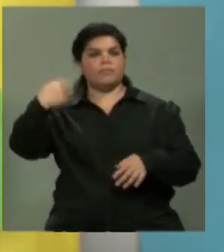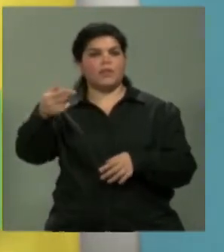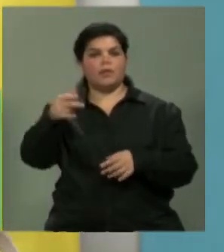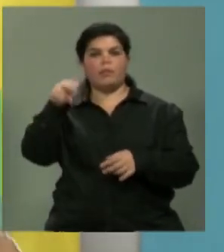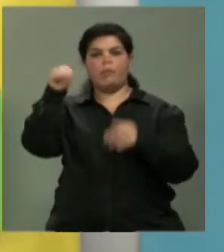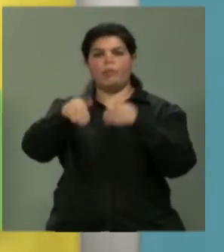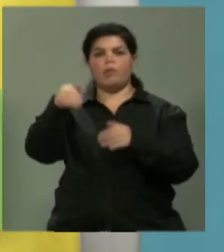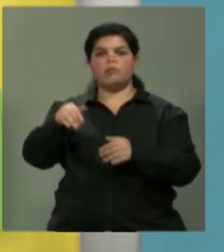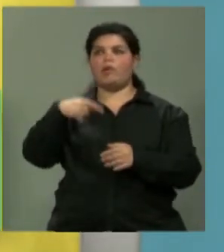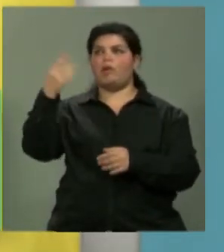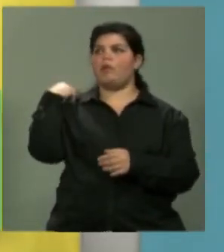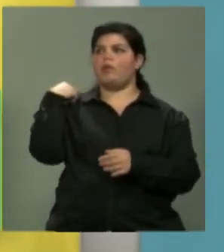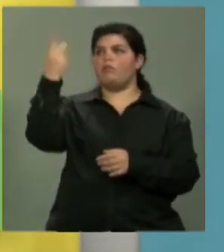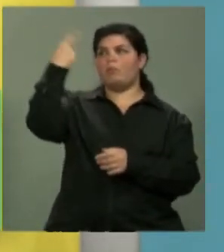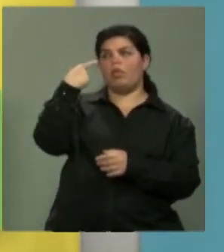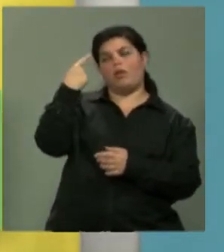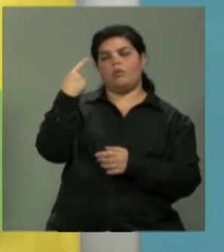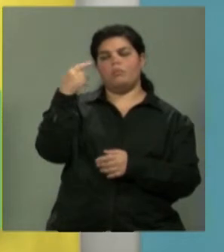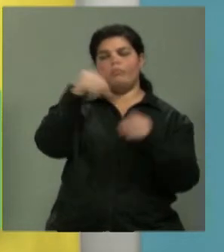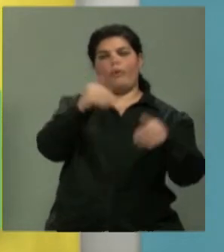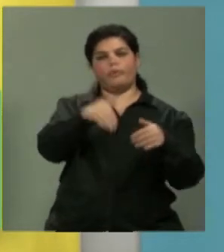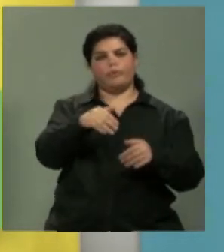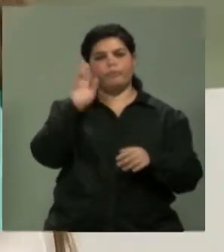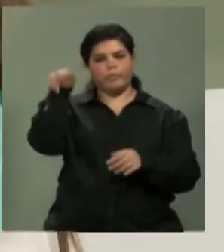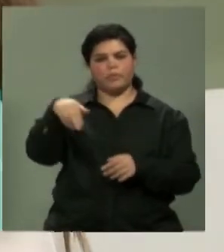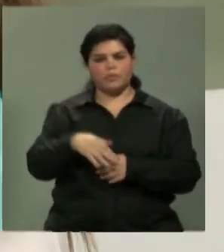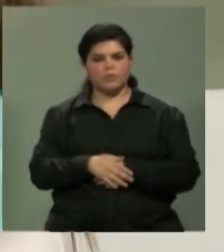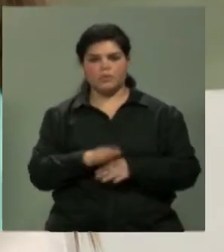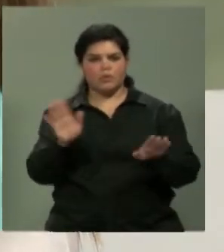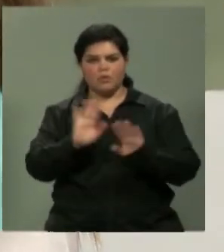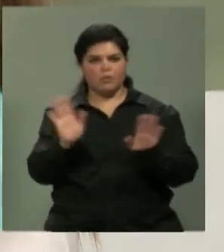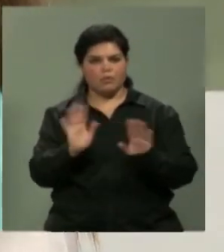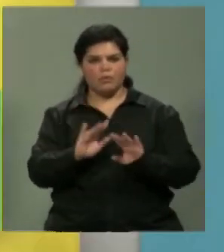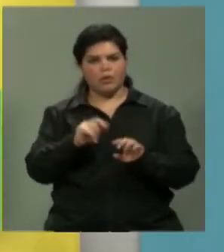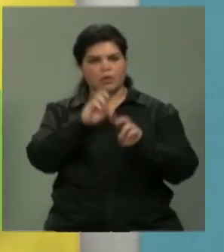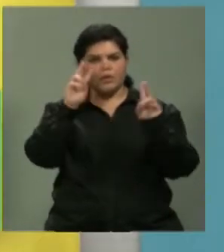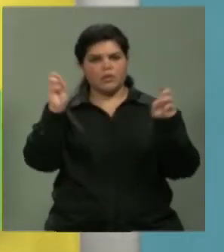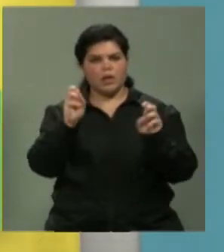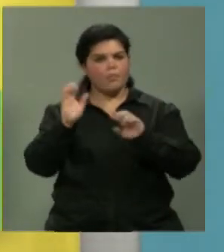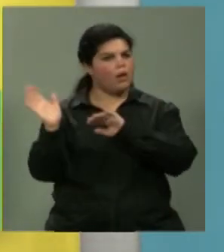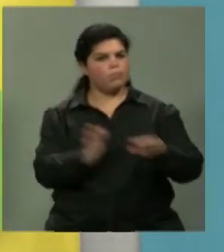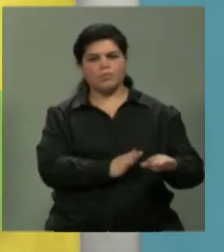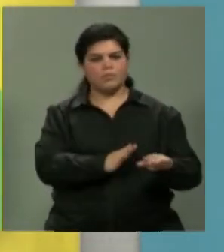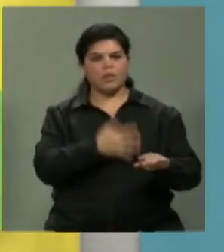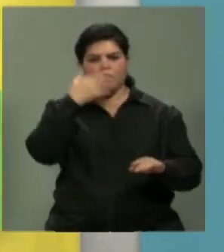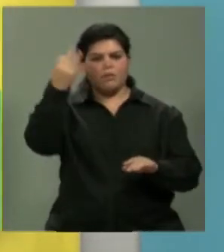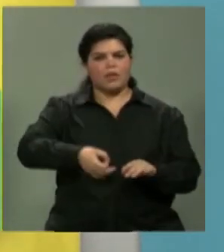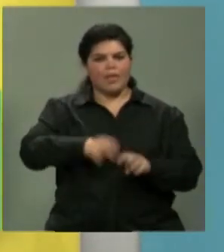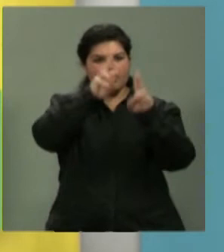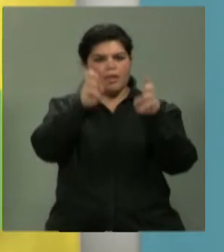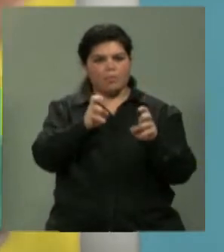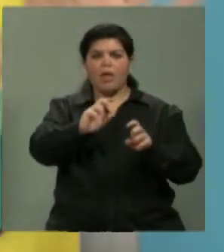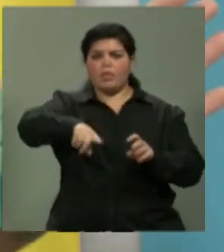dice el jefe, ¿viste? ¿Entendés? Entonces yo creo que hay que aislar los temas para agotar el tema del que estamos hablando.